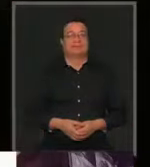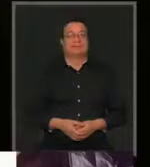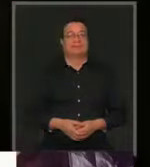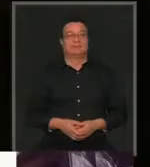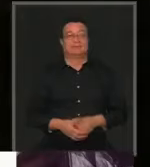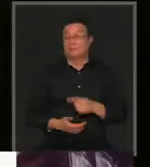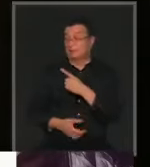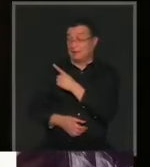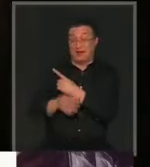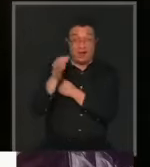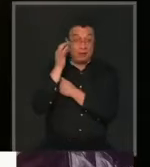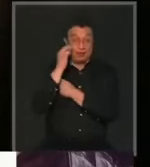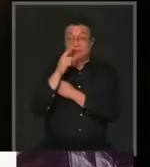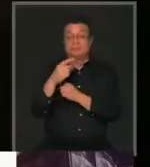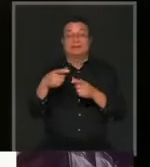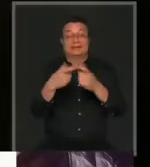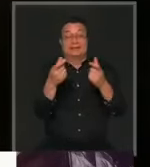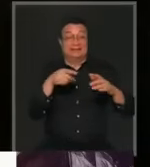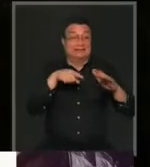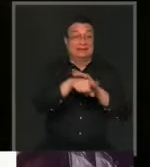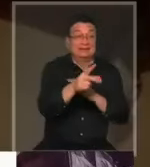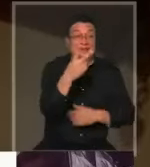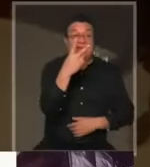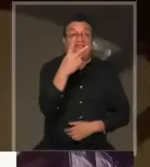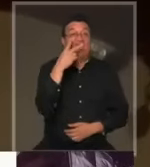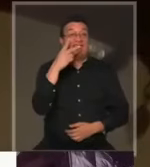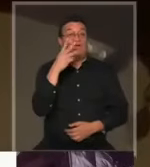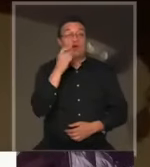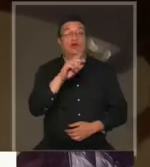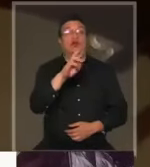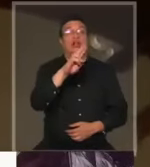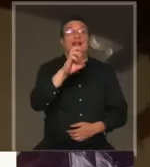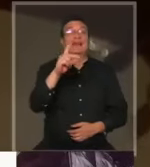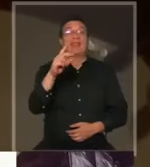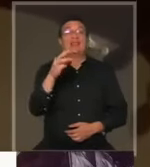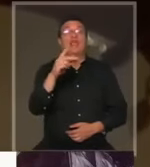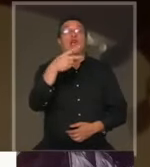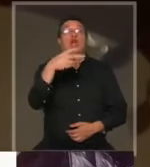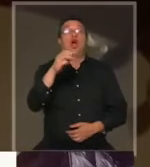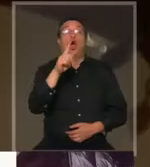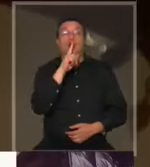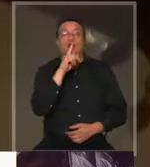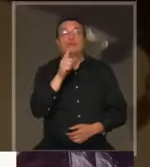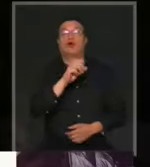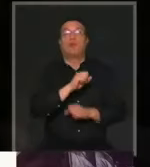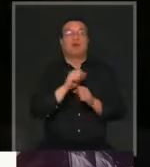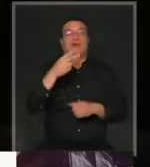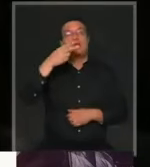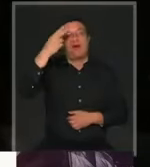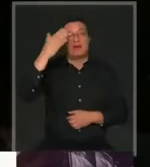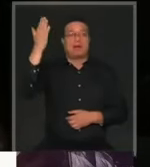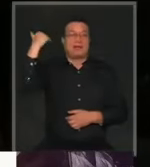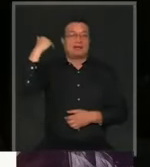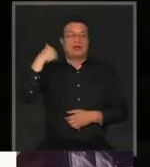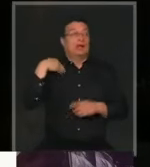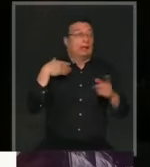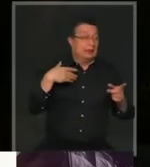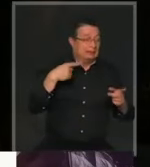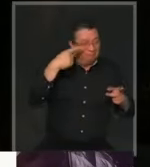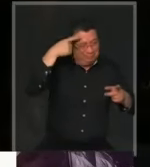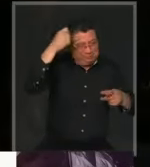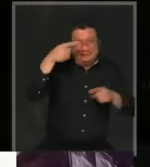Javiera no alcanzó a conseguir una entrada para ver en vivo a la banda Red Hot Chili Peppers en Chile en noviembre pasado. Decidió aventurarse a